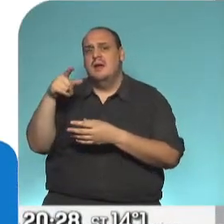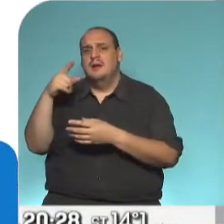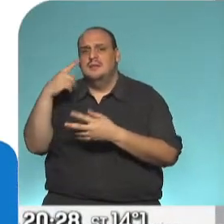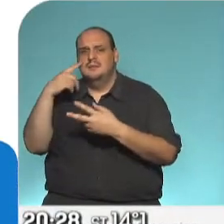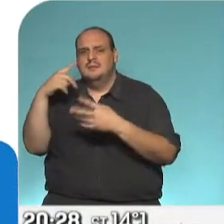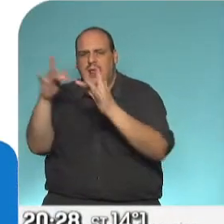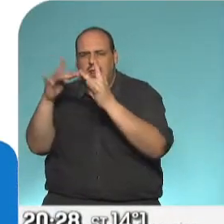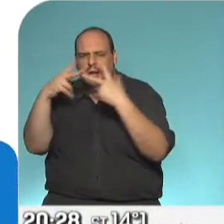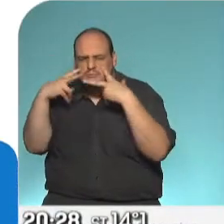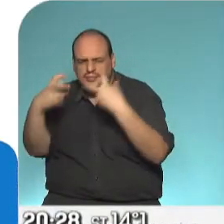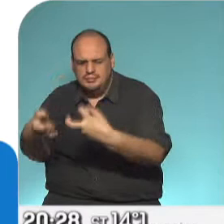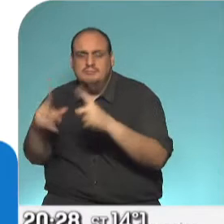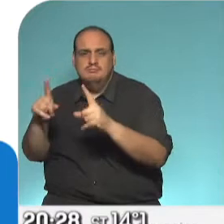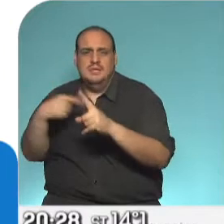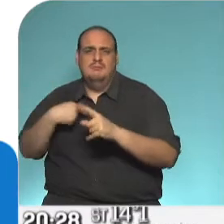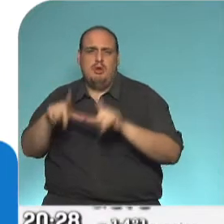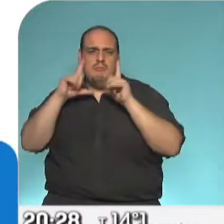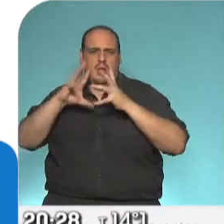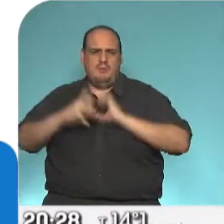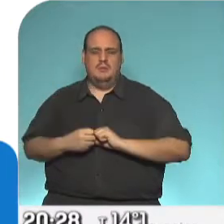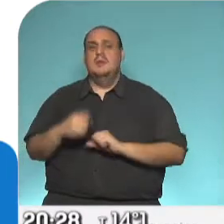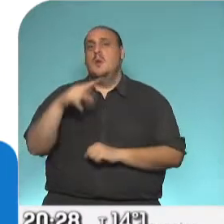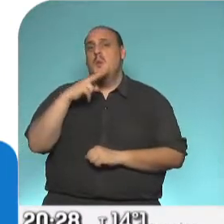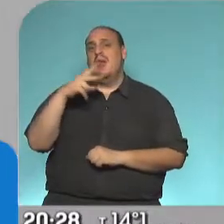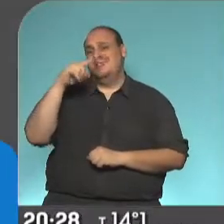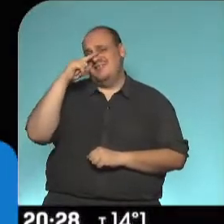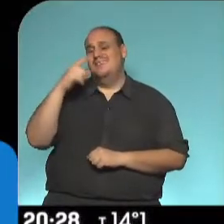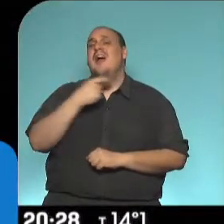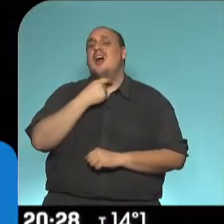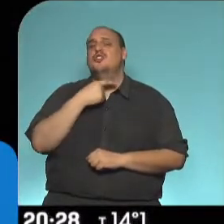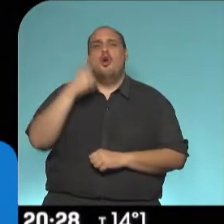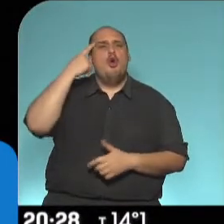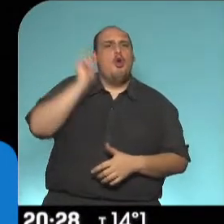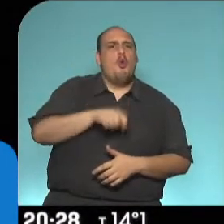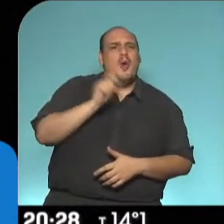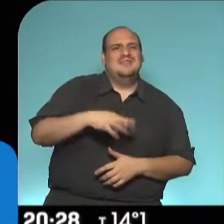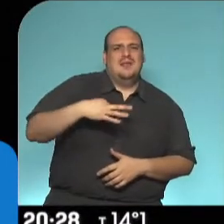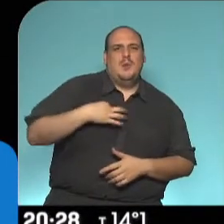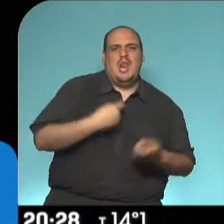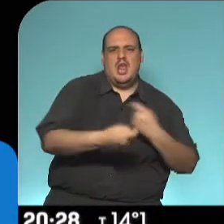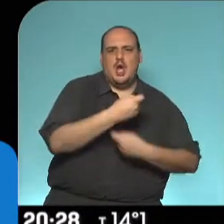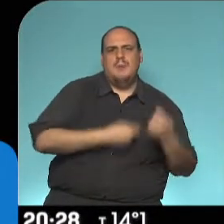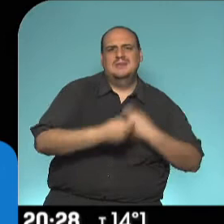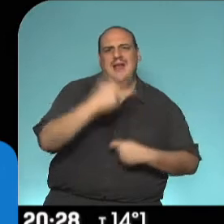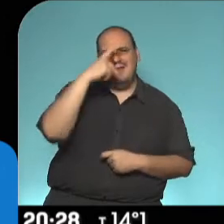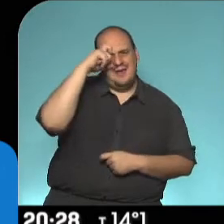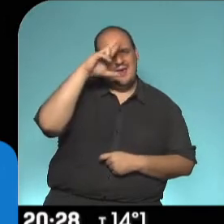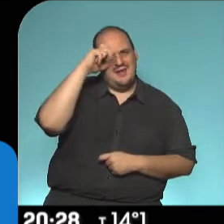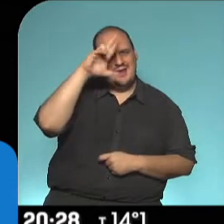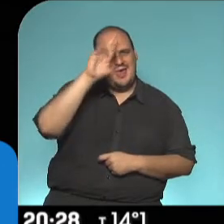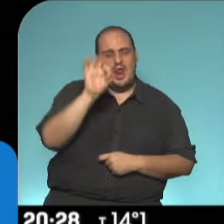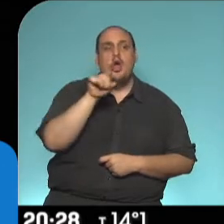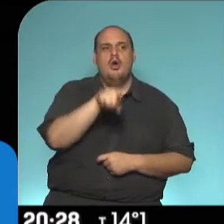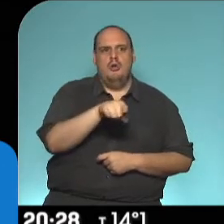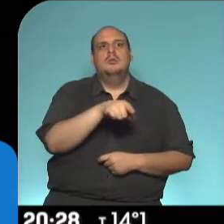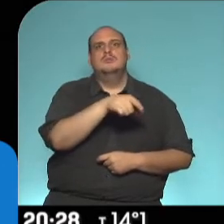daño provocado. El pasado viernes, 7 de agosto, el juez en lo civil y comercial federal Javier Pico Terrero hizo lugar a la